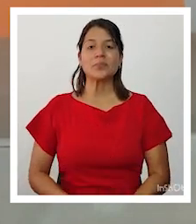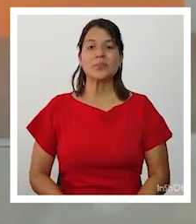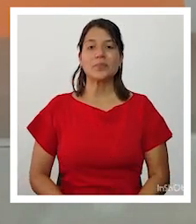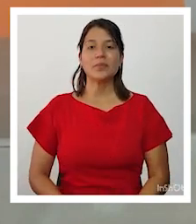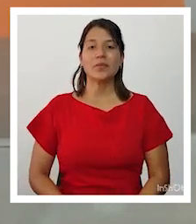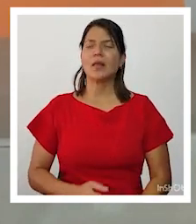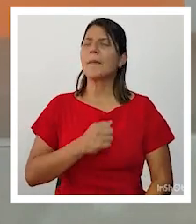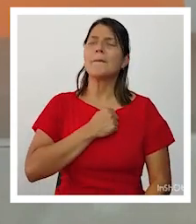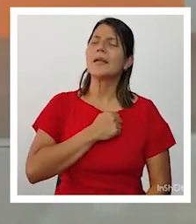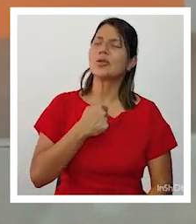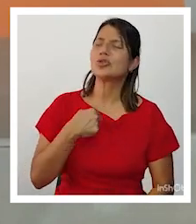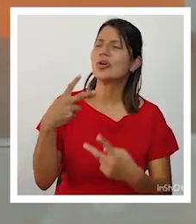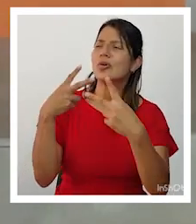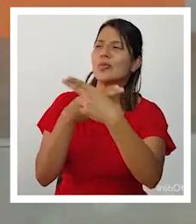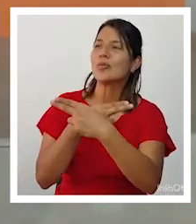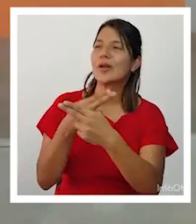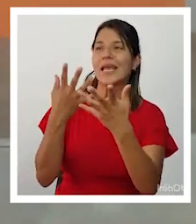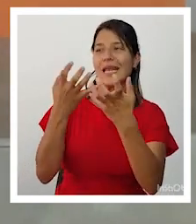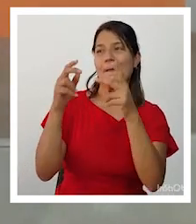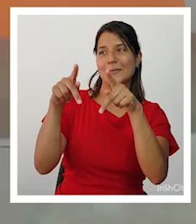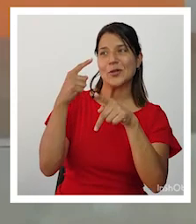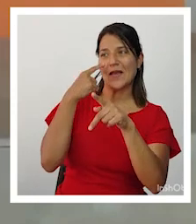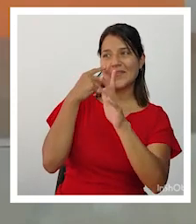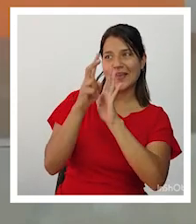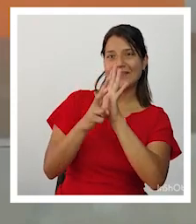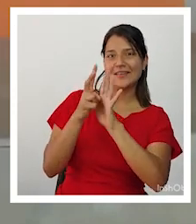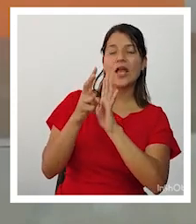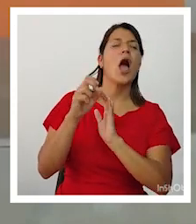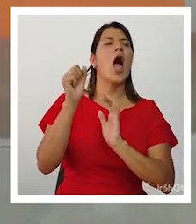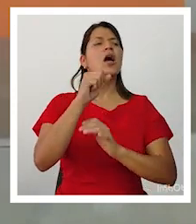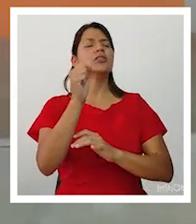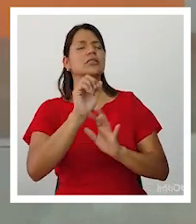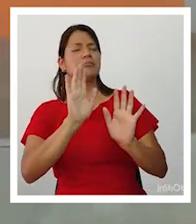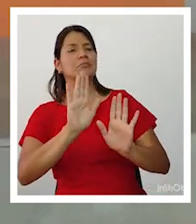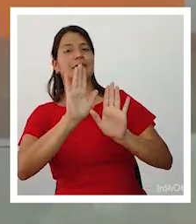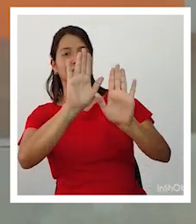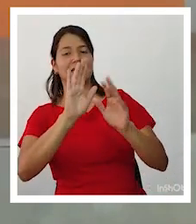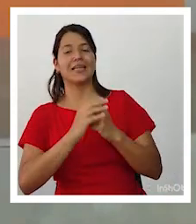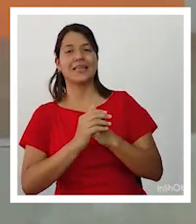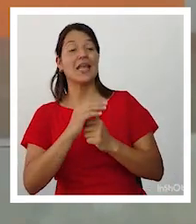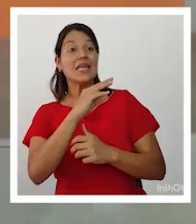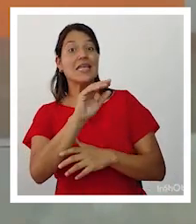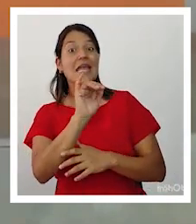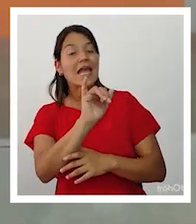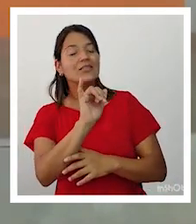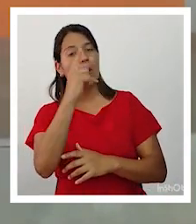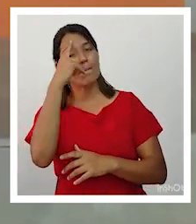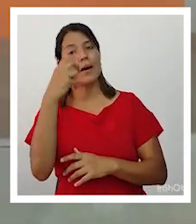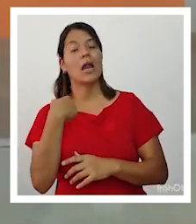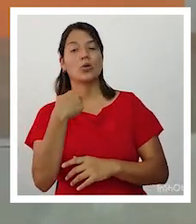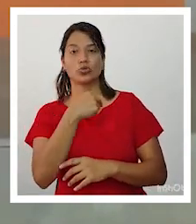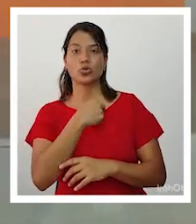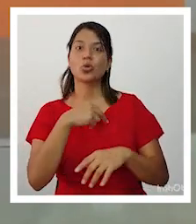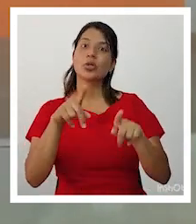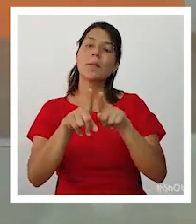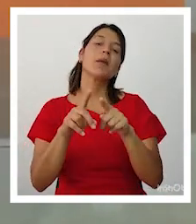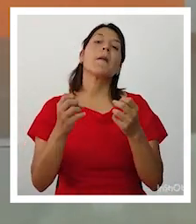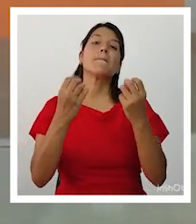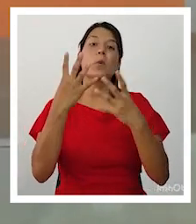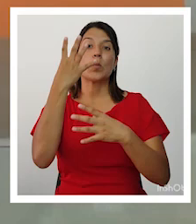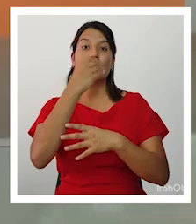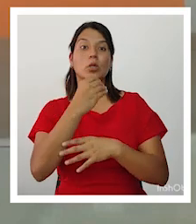Perdona, te interrumpí, pero quería que la gente supiera. Sí, no, excelente. Y eso es algo que para nosotros ha sido también muy lindo porque eso fue